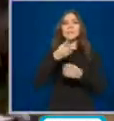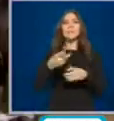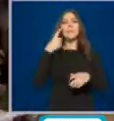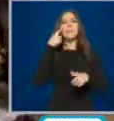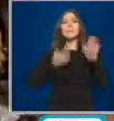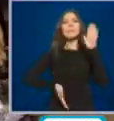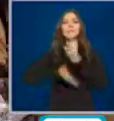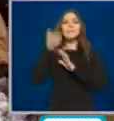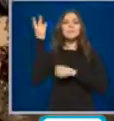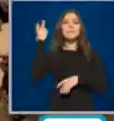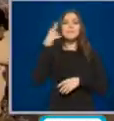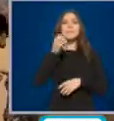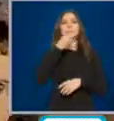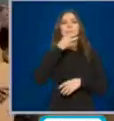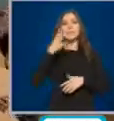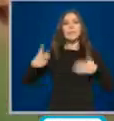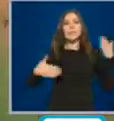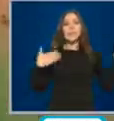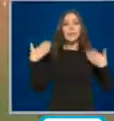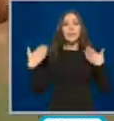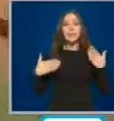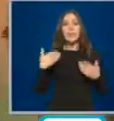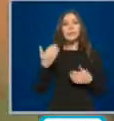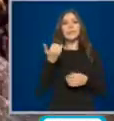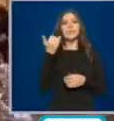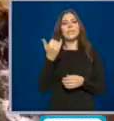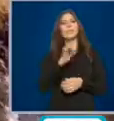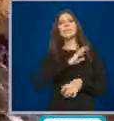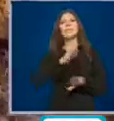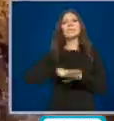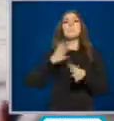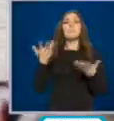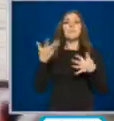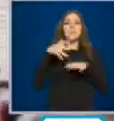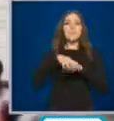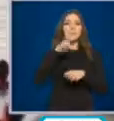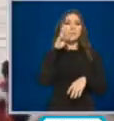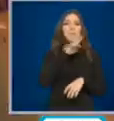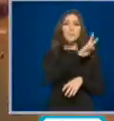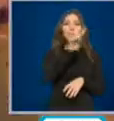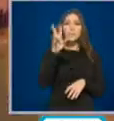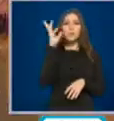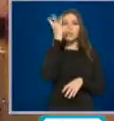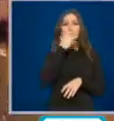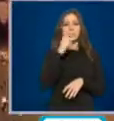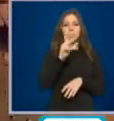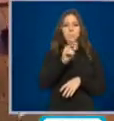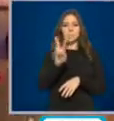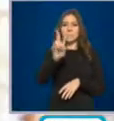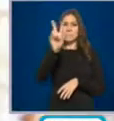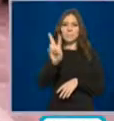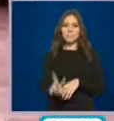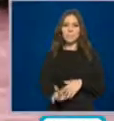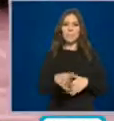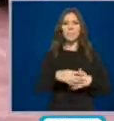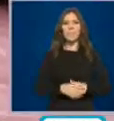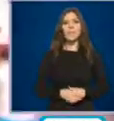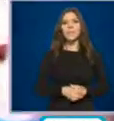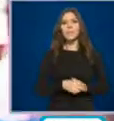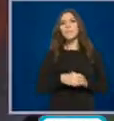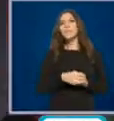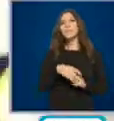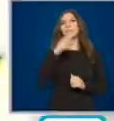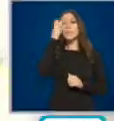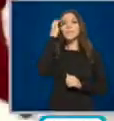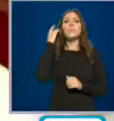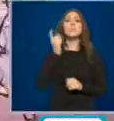alegre, con una buena energía palpable, un sentido de la inclusión. Además, qué lindo es Vallarta, o sea, encima de todo, ¿no? Así O sea, es. un Y no lugar solamente hermoso.